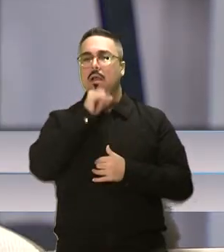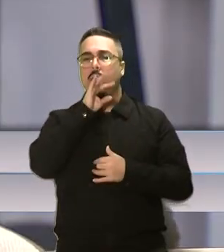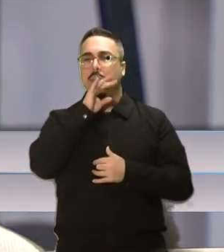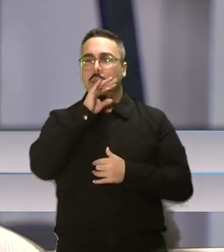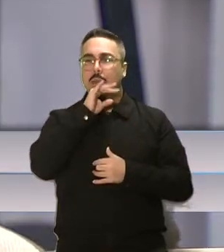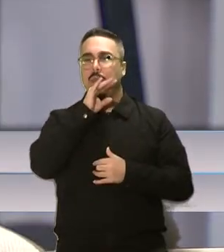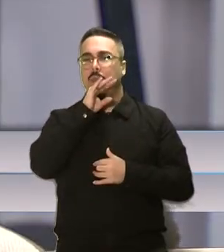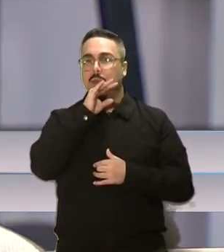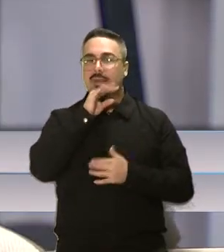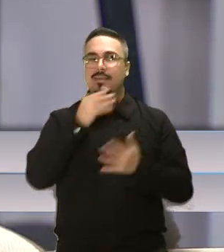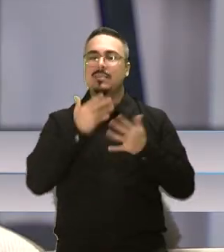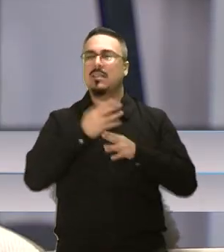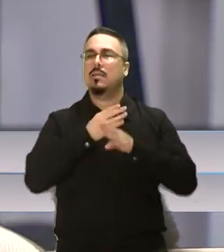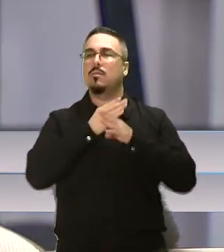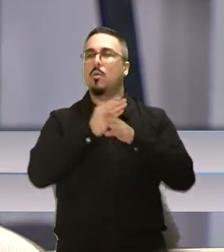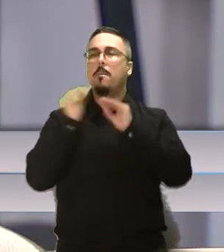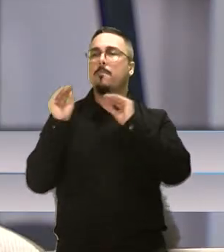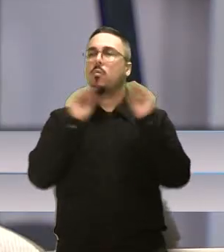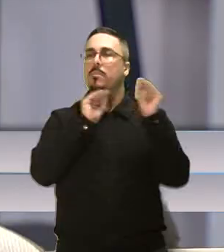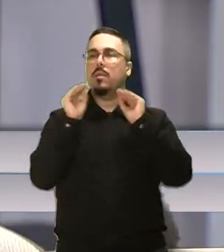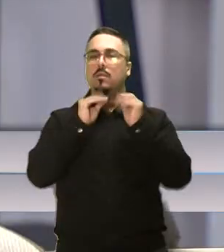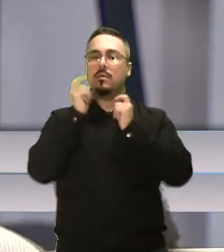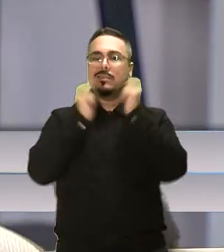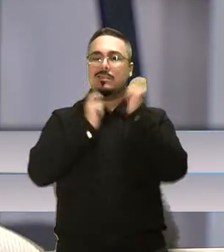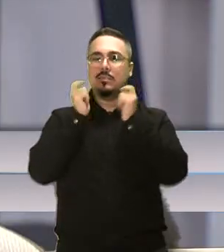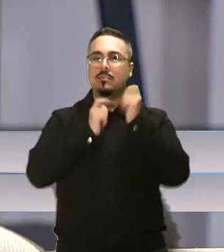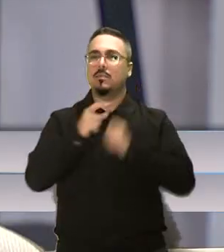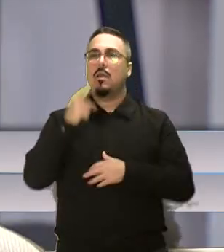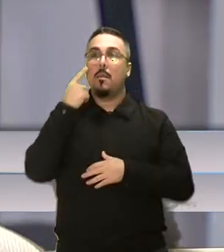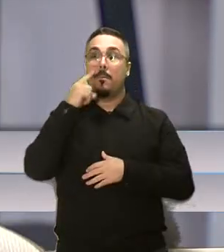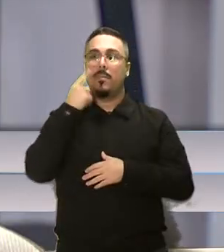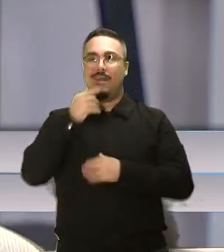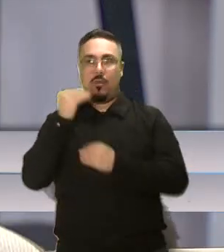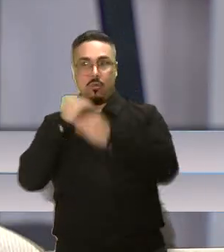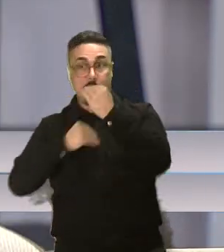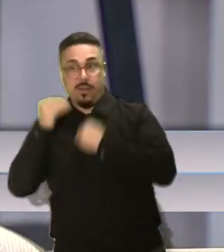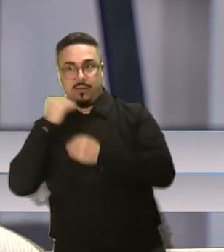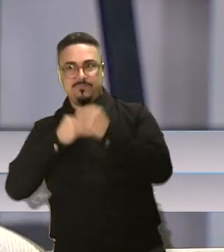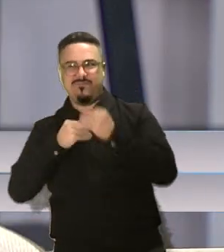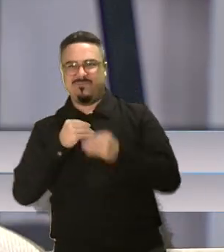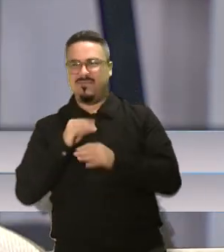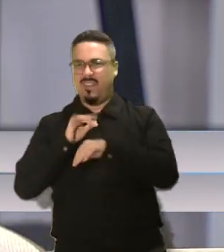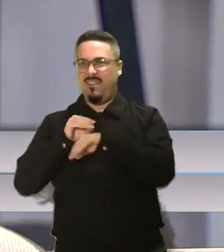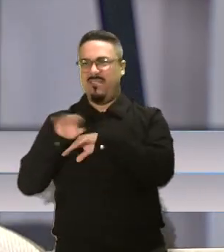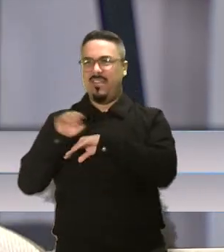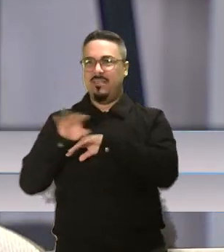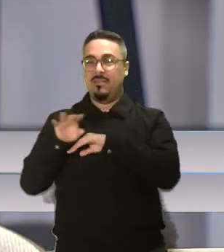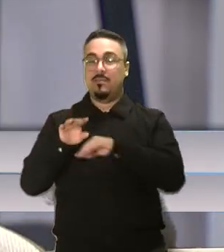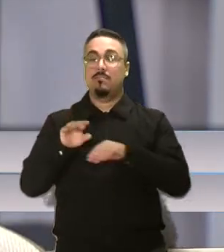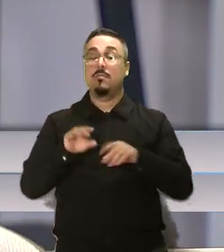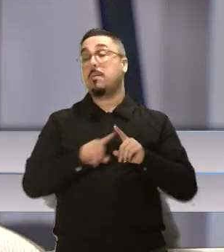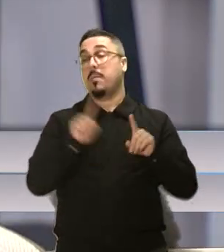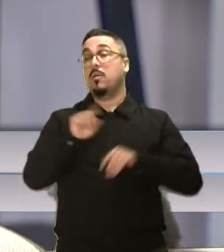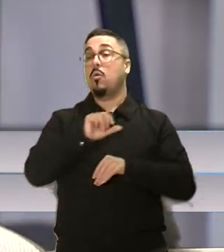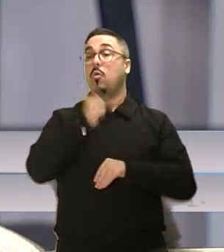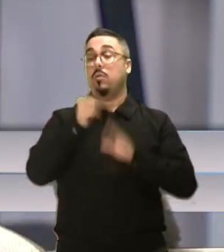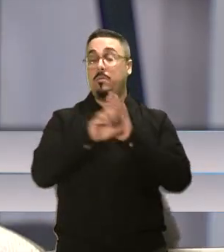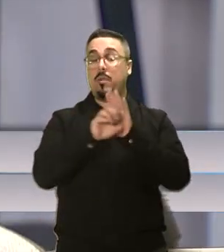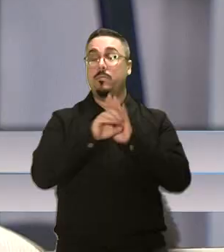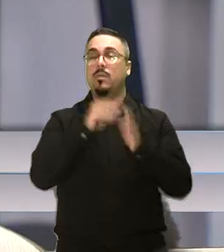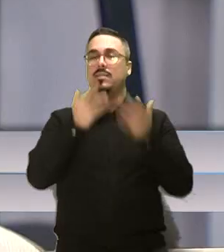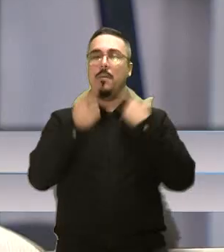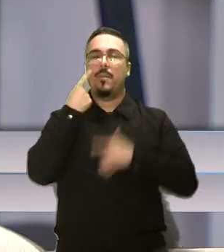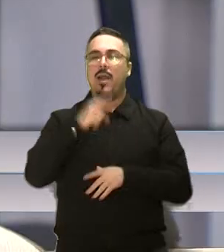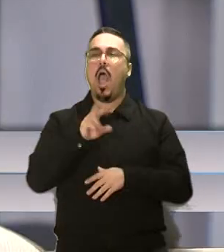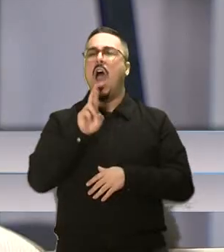movimientos que son importantes para manejar el bolo alimenticio pero también me puede limitar los movimientos por ejemplo para hacer la r